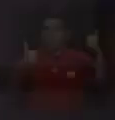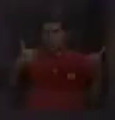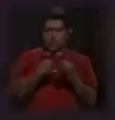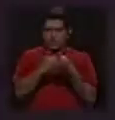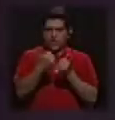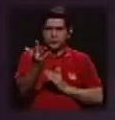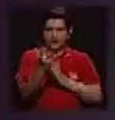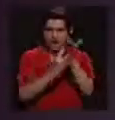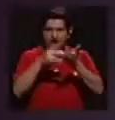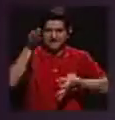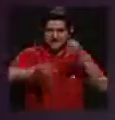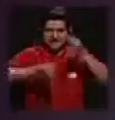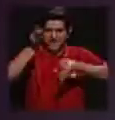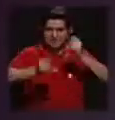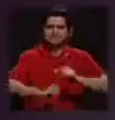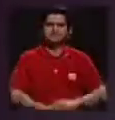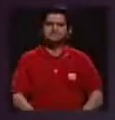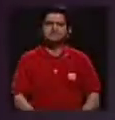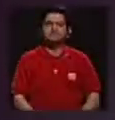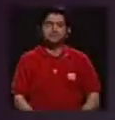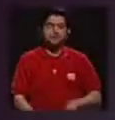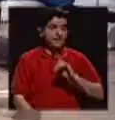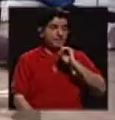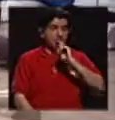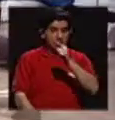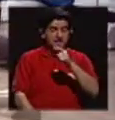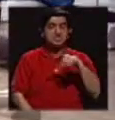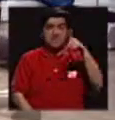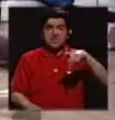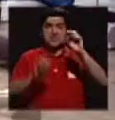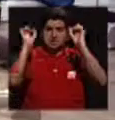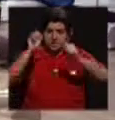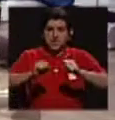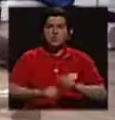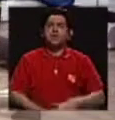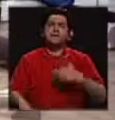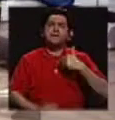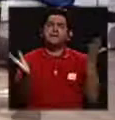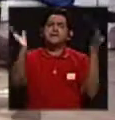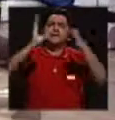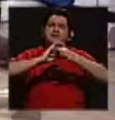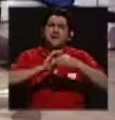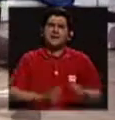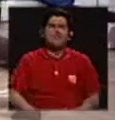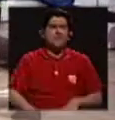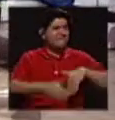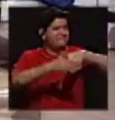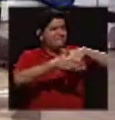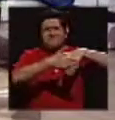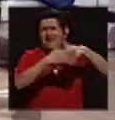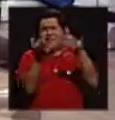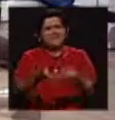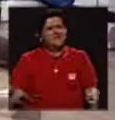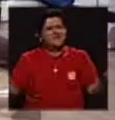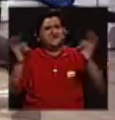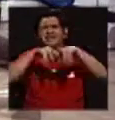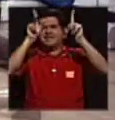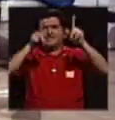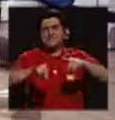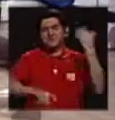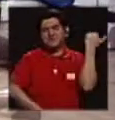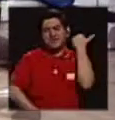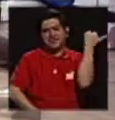es el acceso a la justicia, ¿verdad? Que Patricia bien podría referirse mucho a eso y que tiene que ver con las grandes barreras que enfrentan las